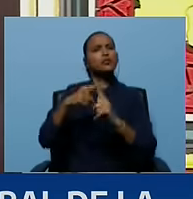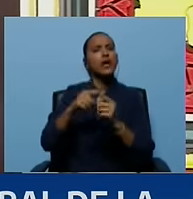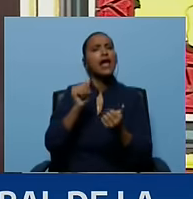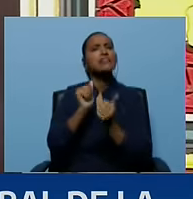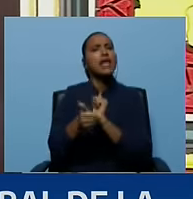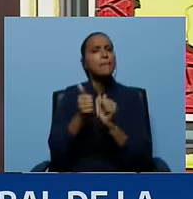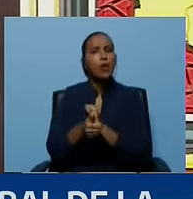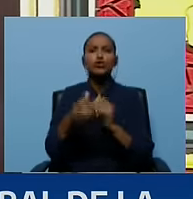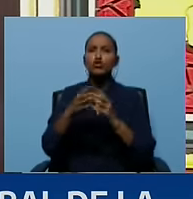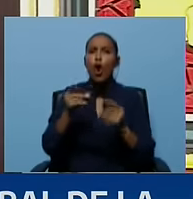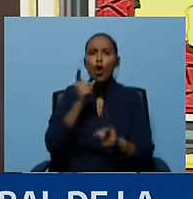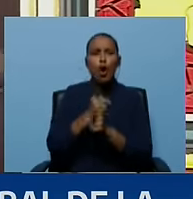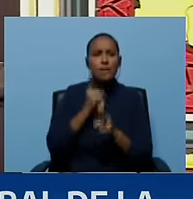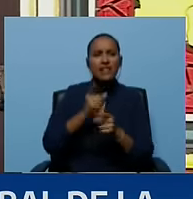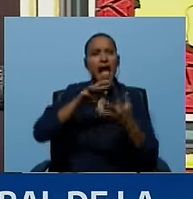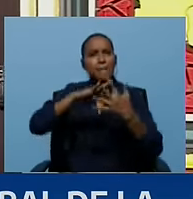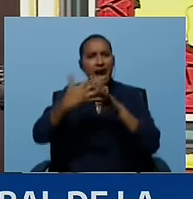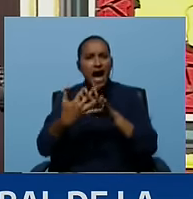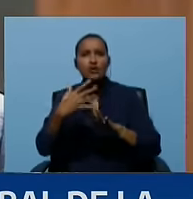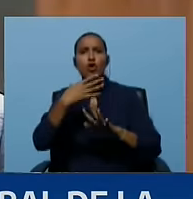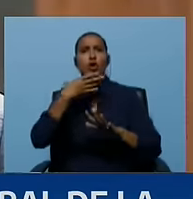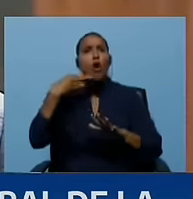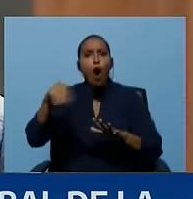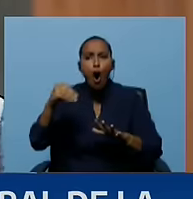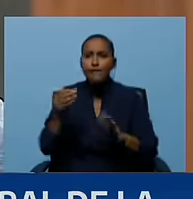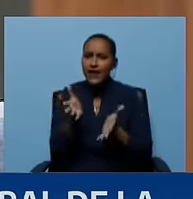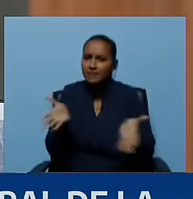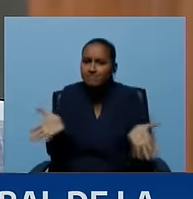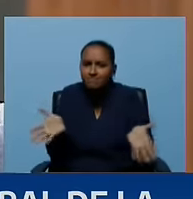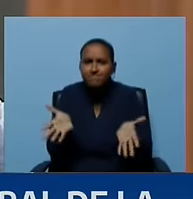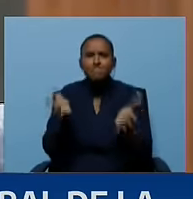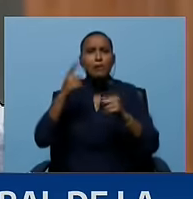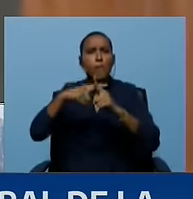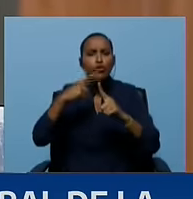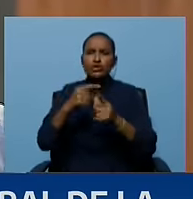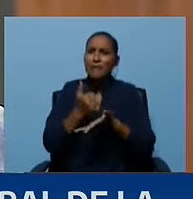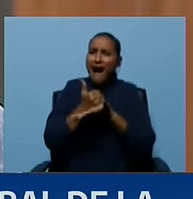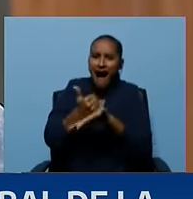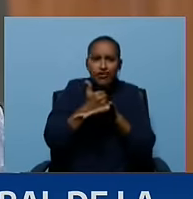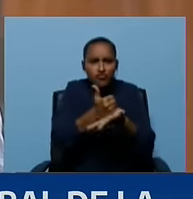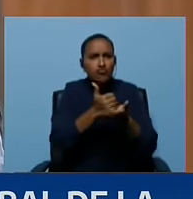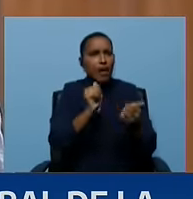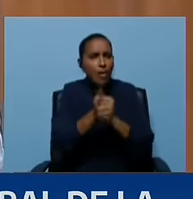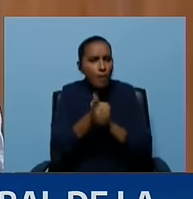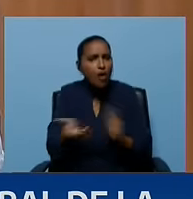de los barrios hacia el mayor deporte del país.